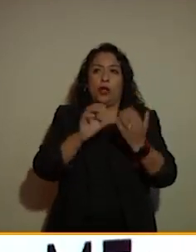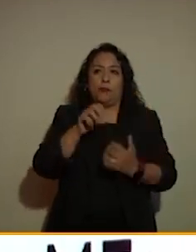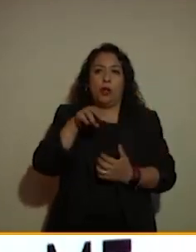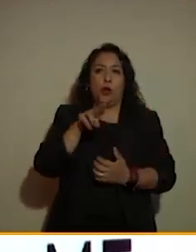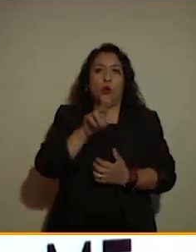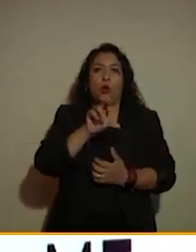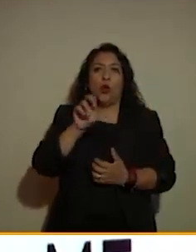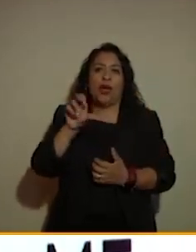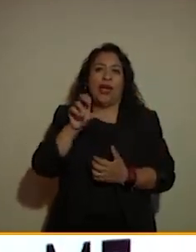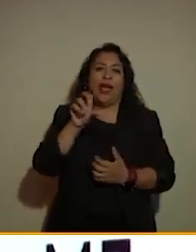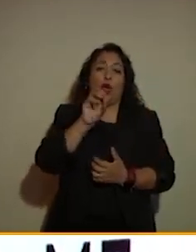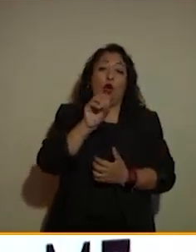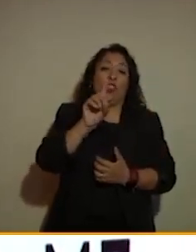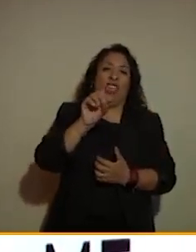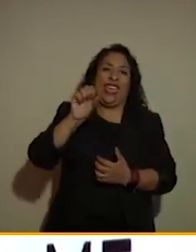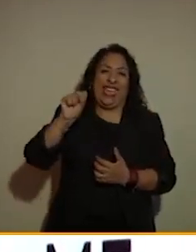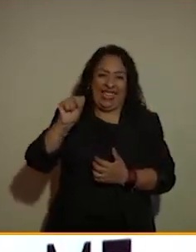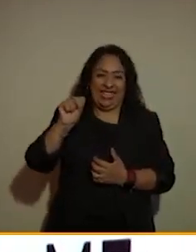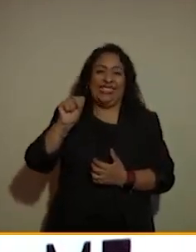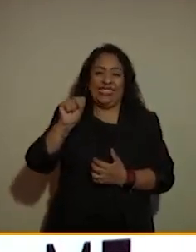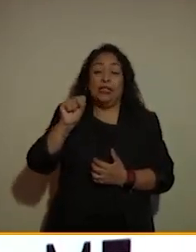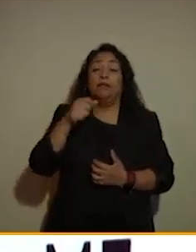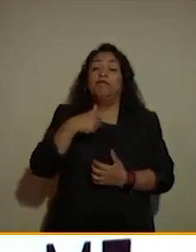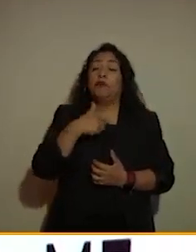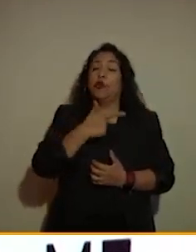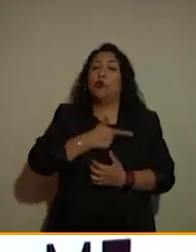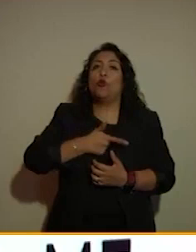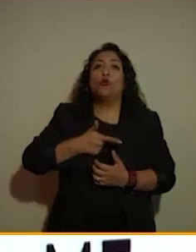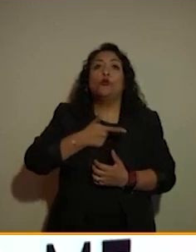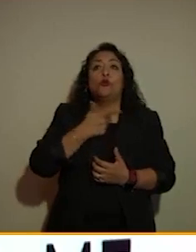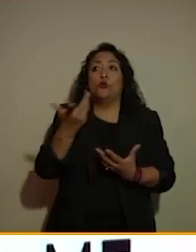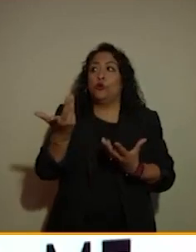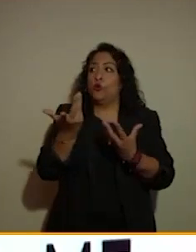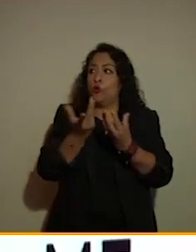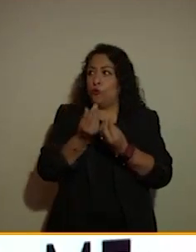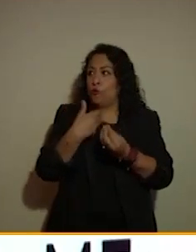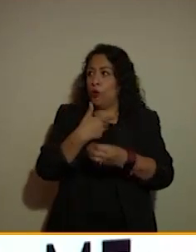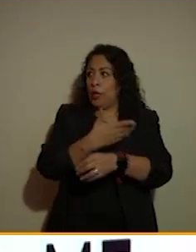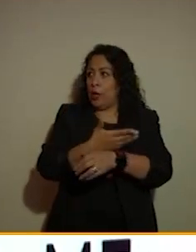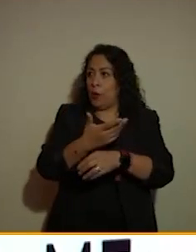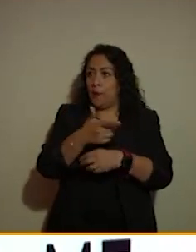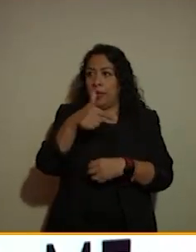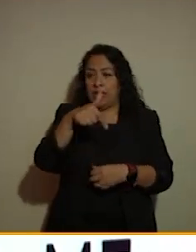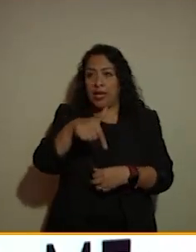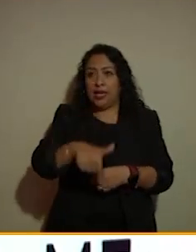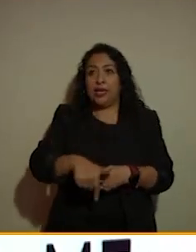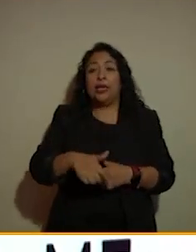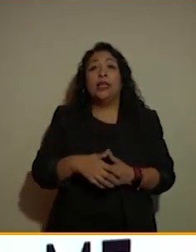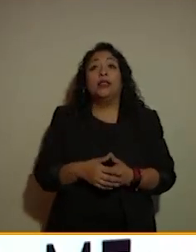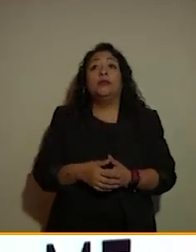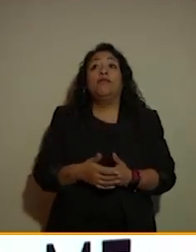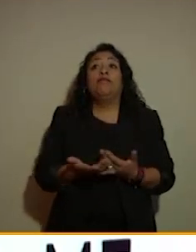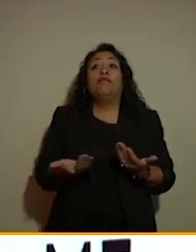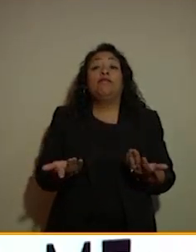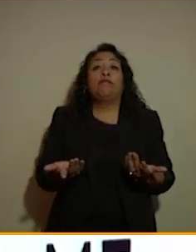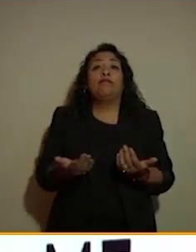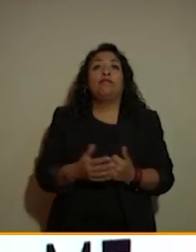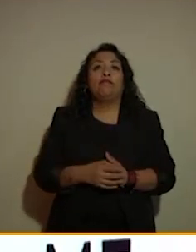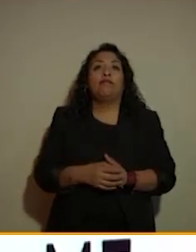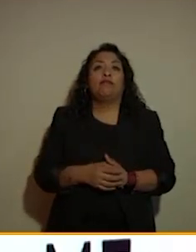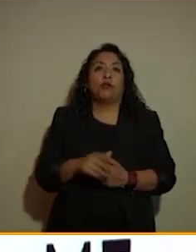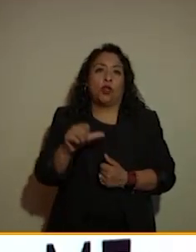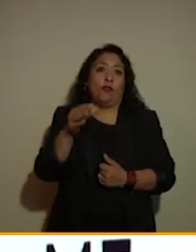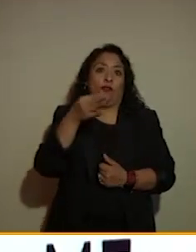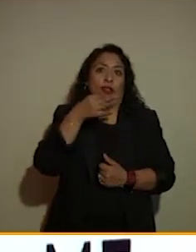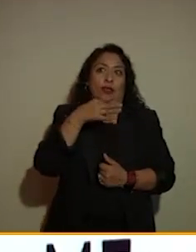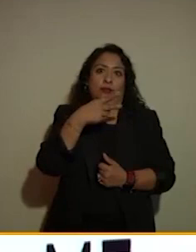para el Desarrollo, pues nos da mucho gusto acompañarlas en esta